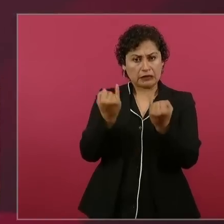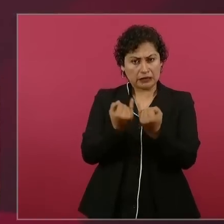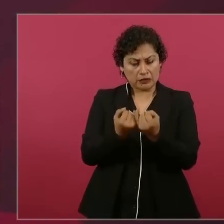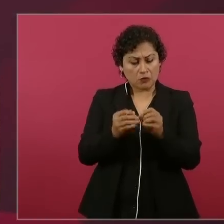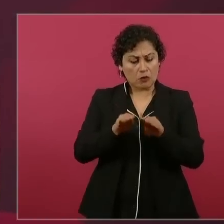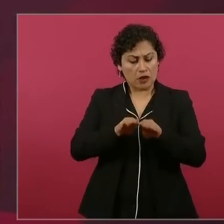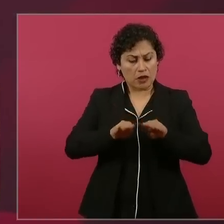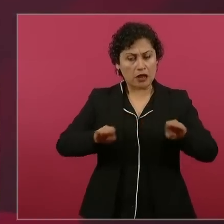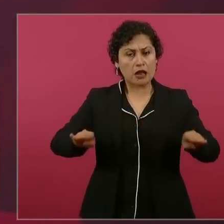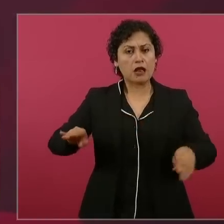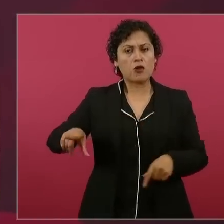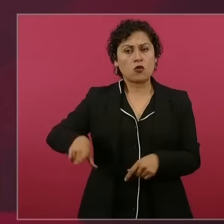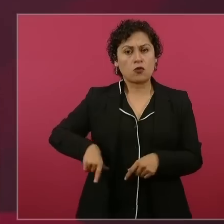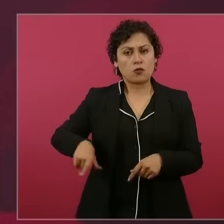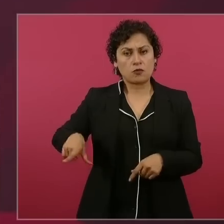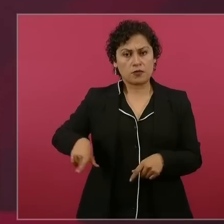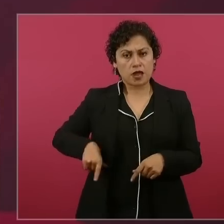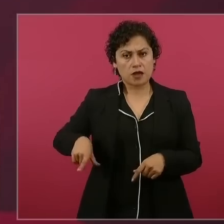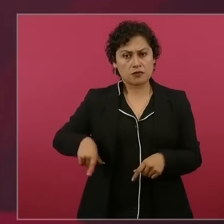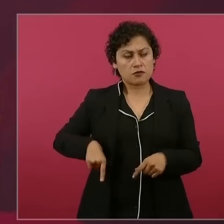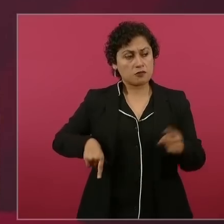y el poder dimana del pueblo